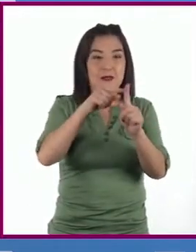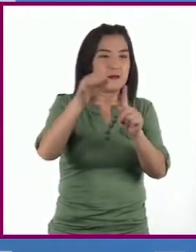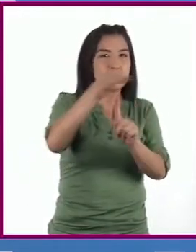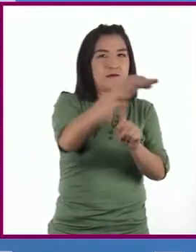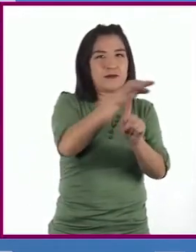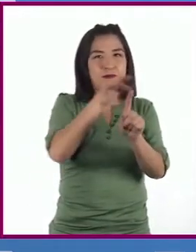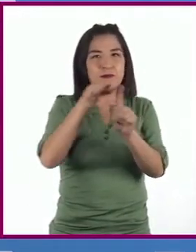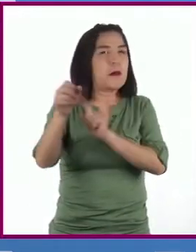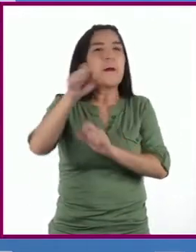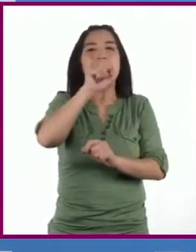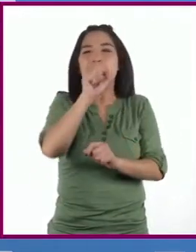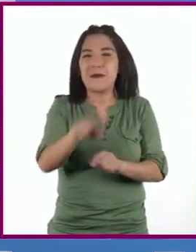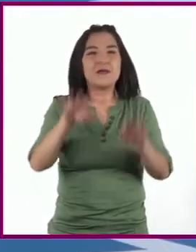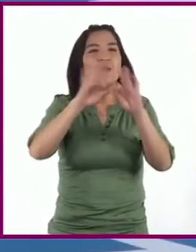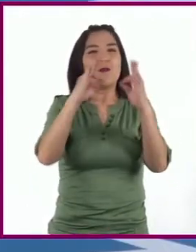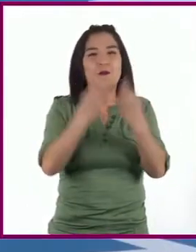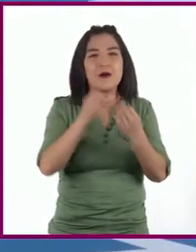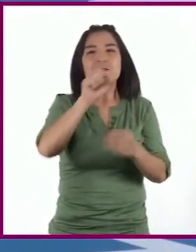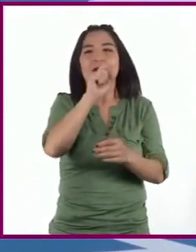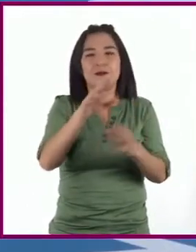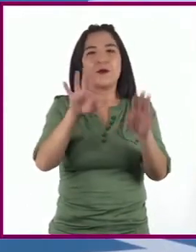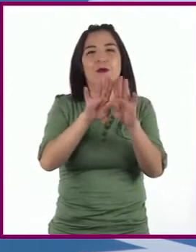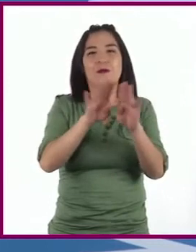forma y el tamaño original.